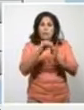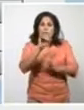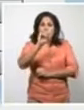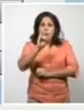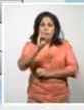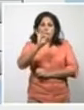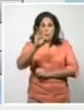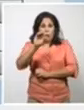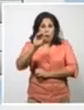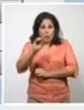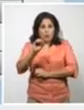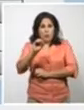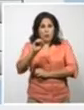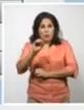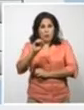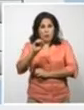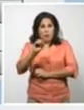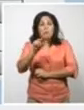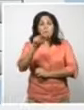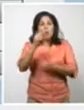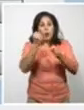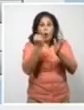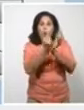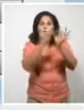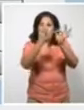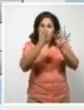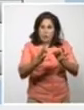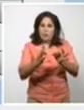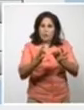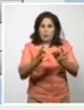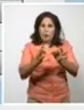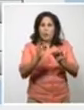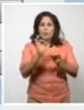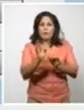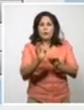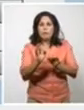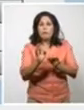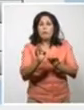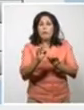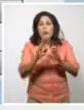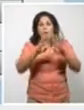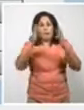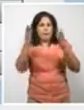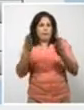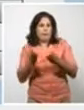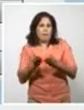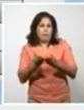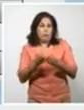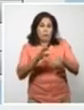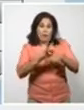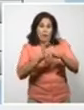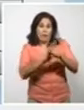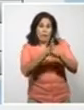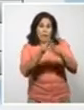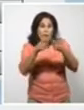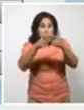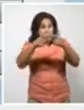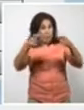4.405.680 casos confirmados se reportan en el mundo, con un incremento en el último